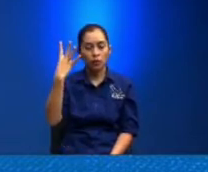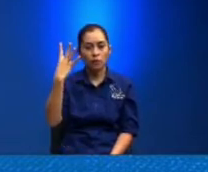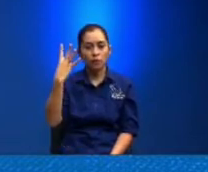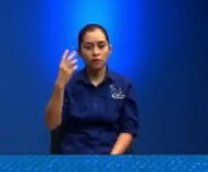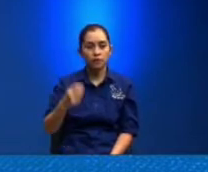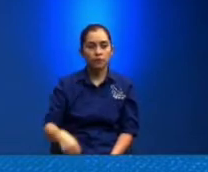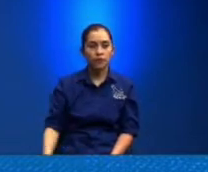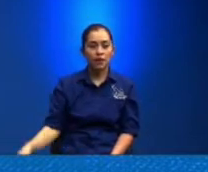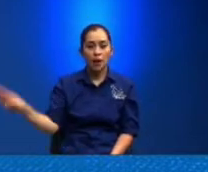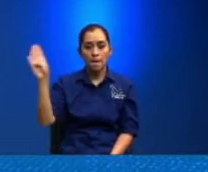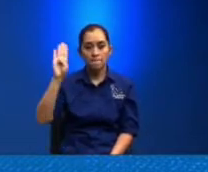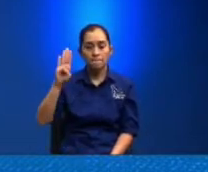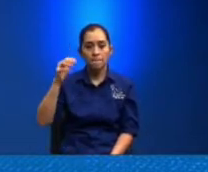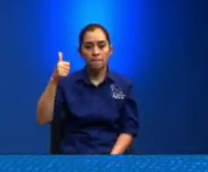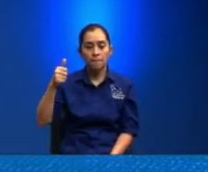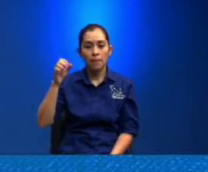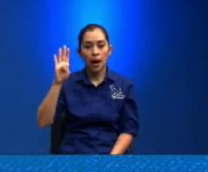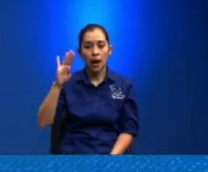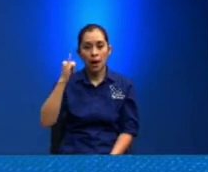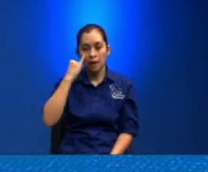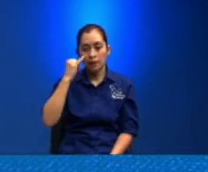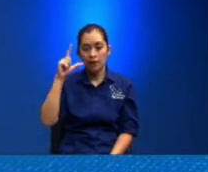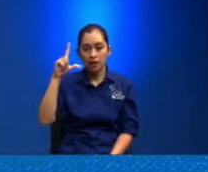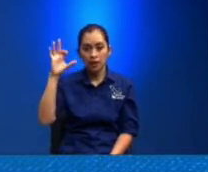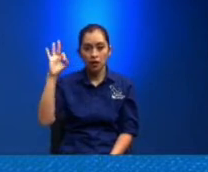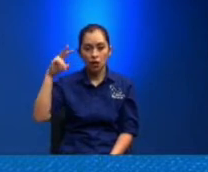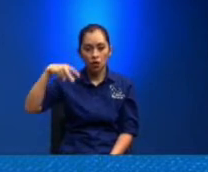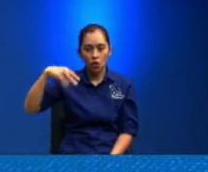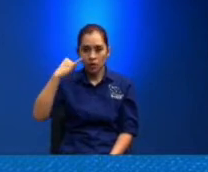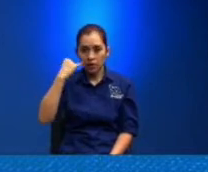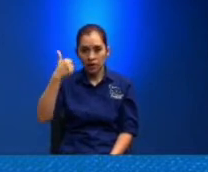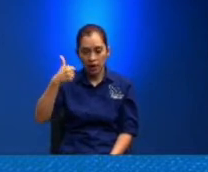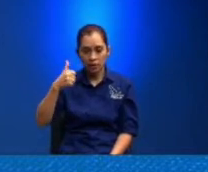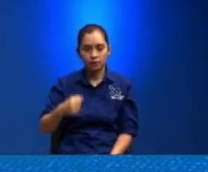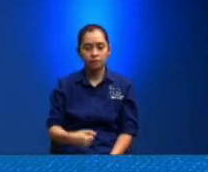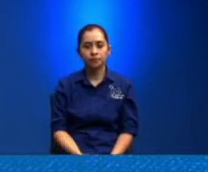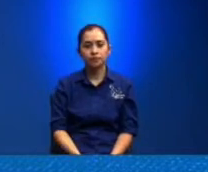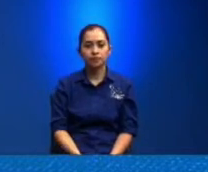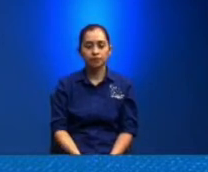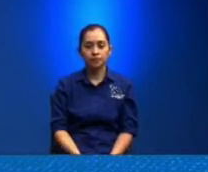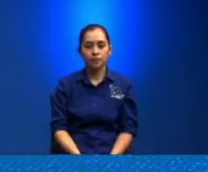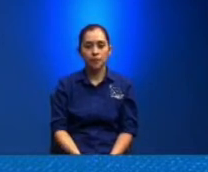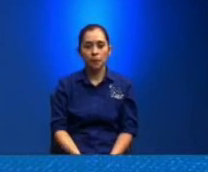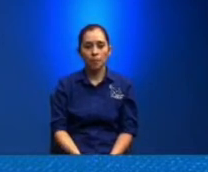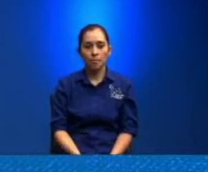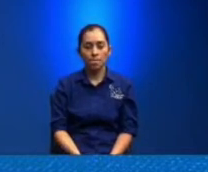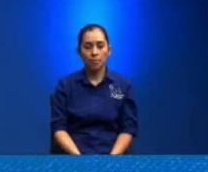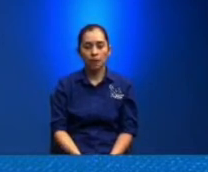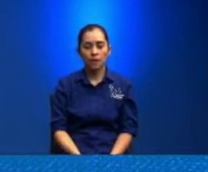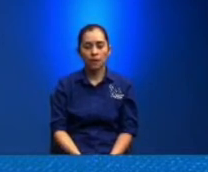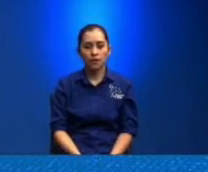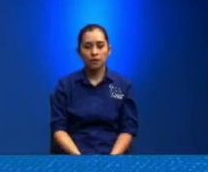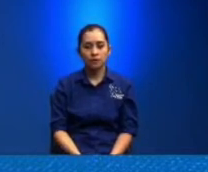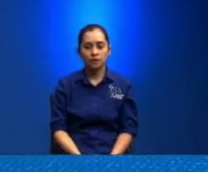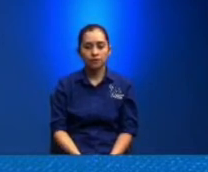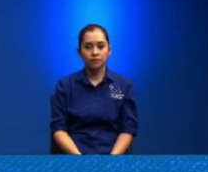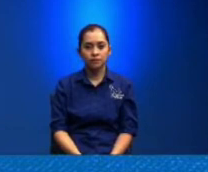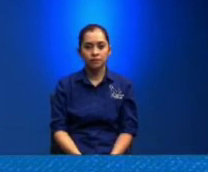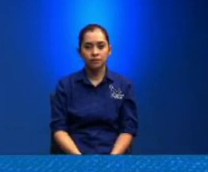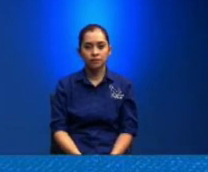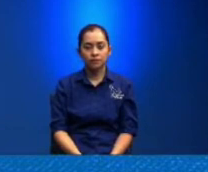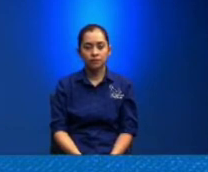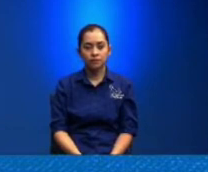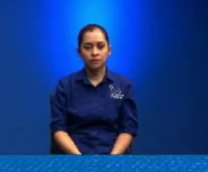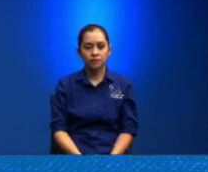recuerde que dice salir de en medio de ellos pueblo mío no toquen un mundo para que no sabes participantes con sus plagas o de sus plagas